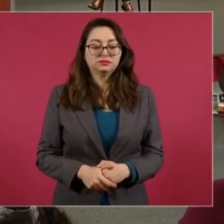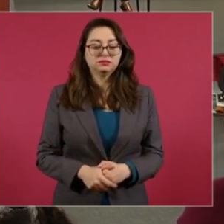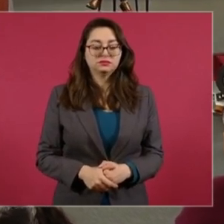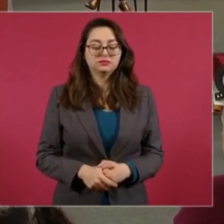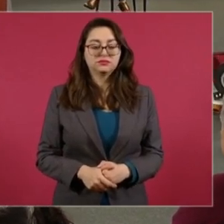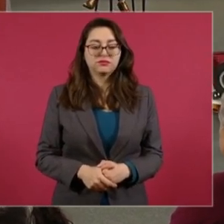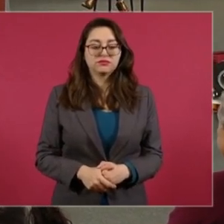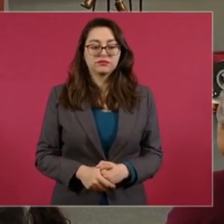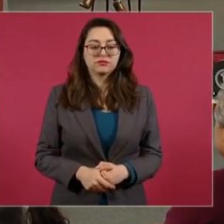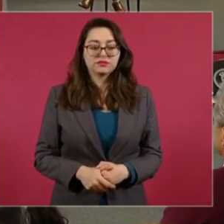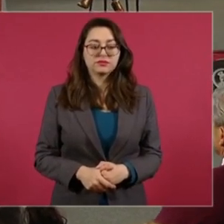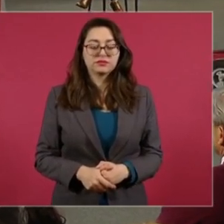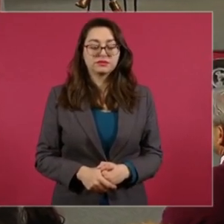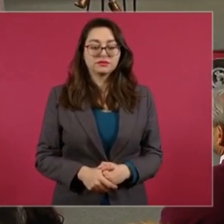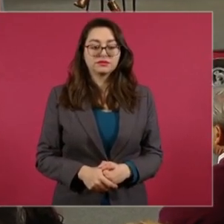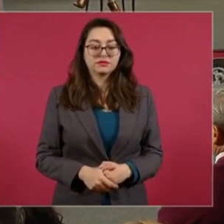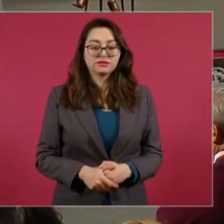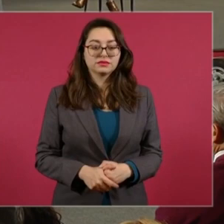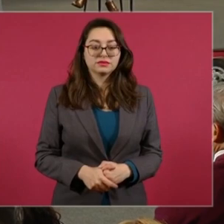Esta sí,